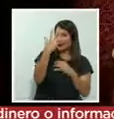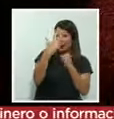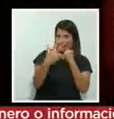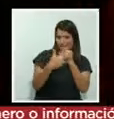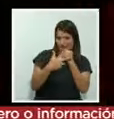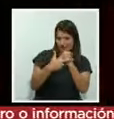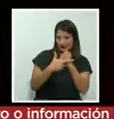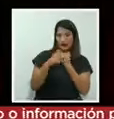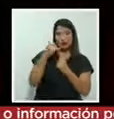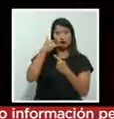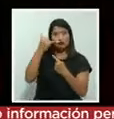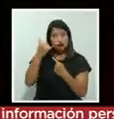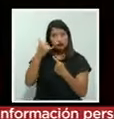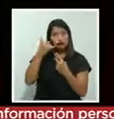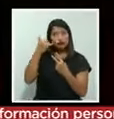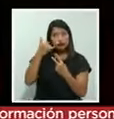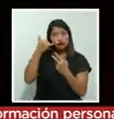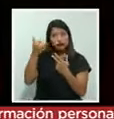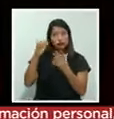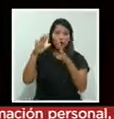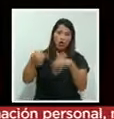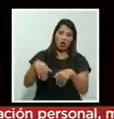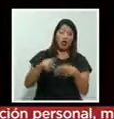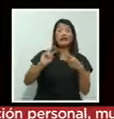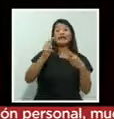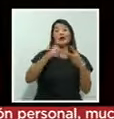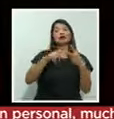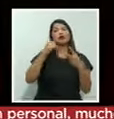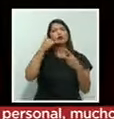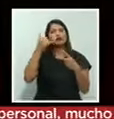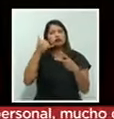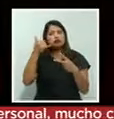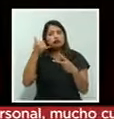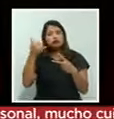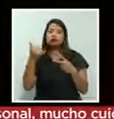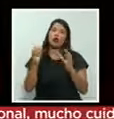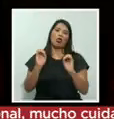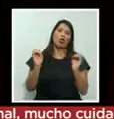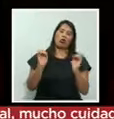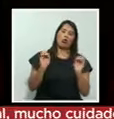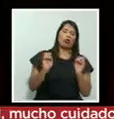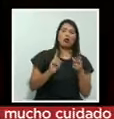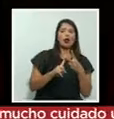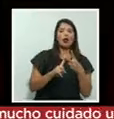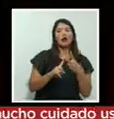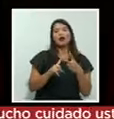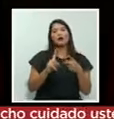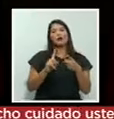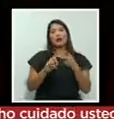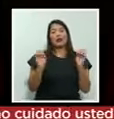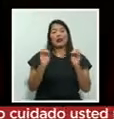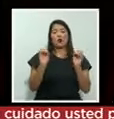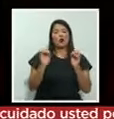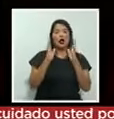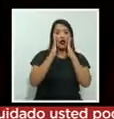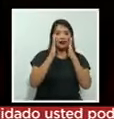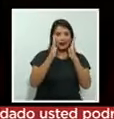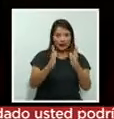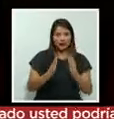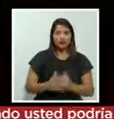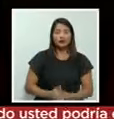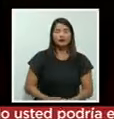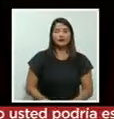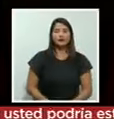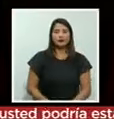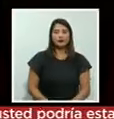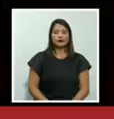uno de los participantes y en la primera llamada no tuvimos respuesta y en la segunda de igual manera